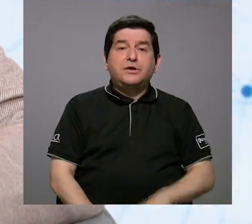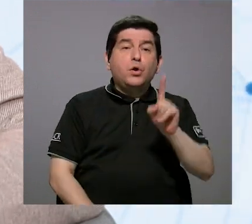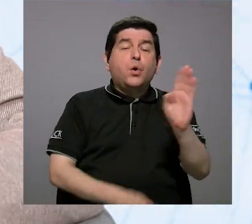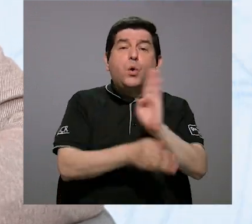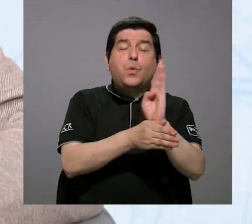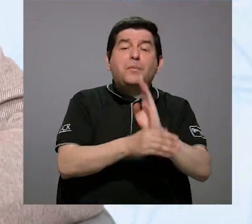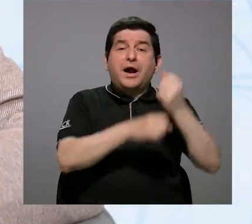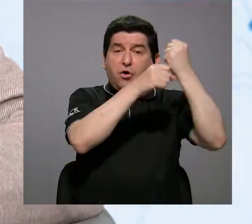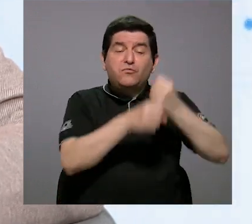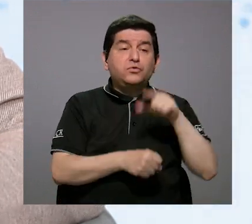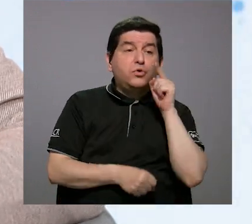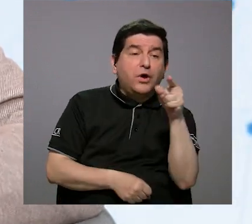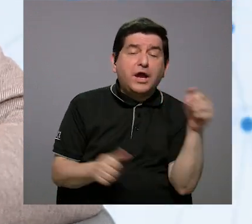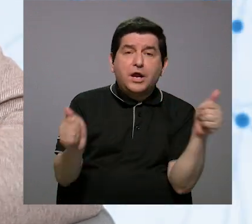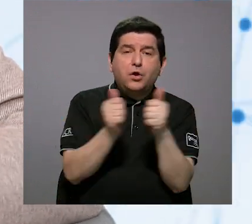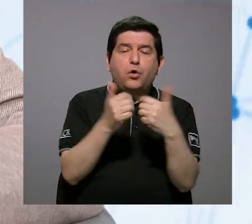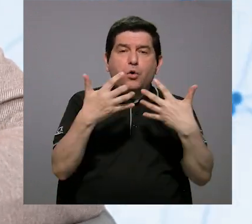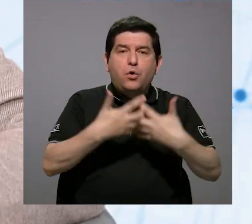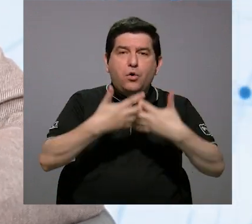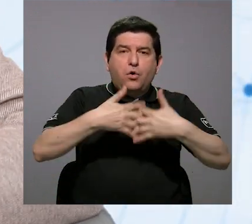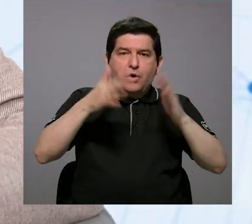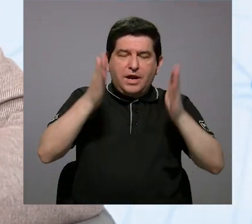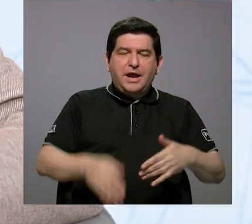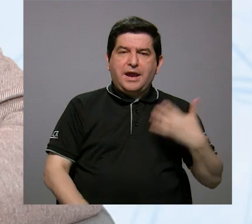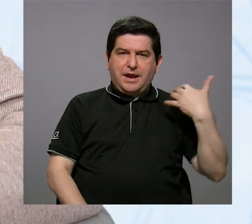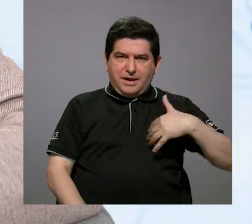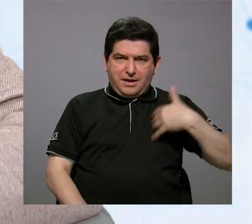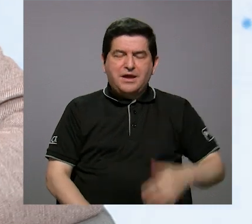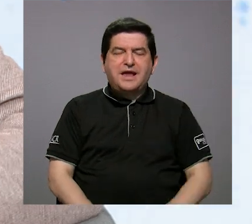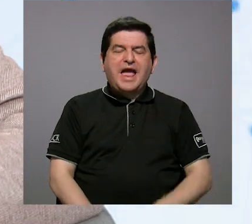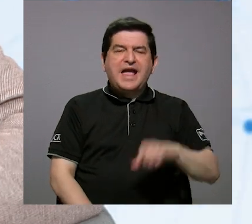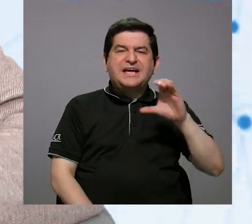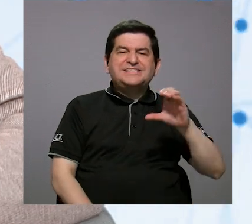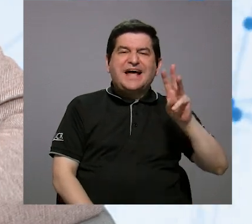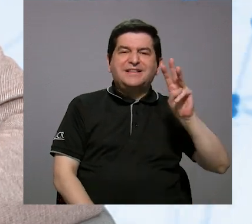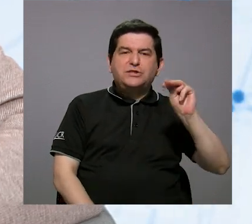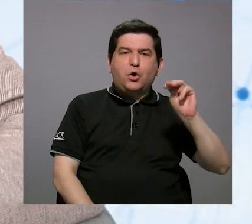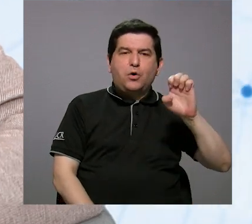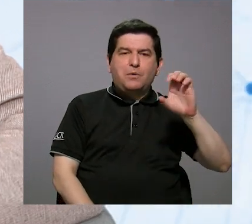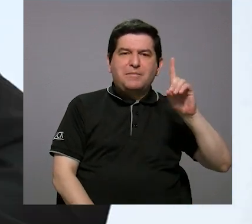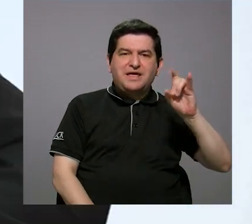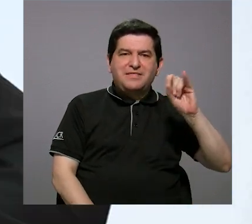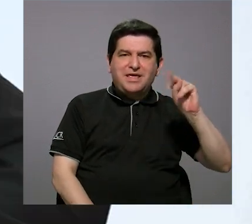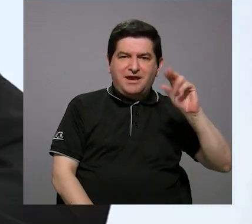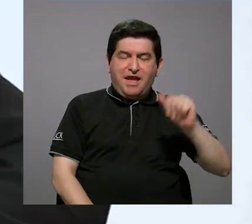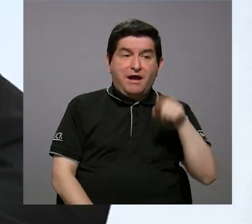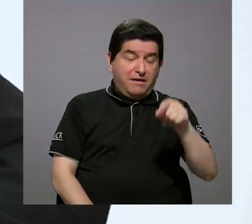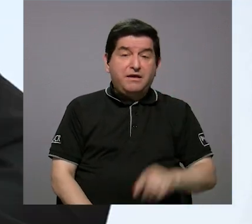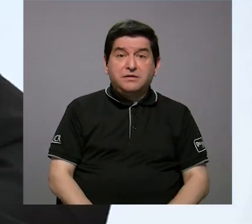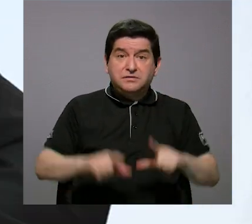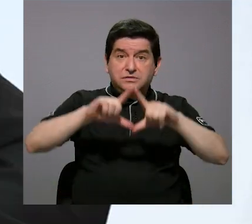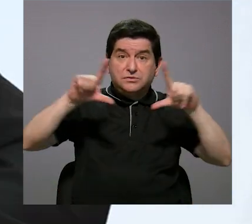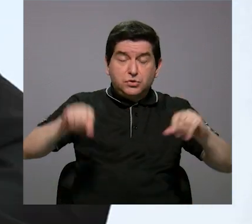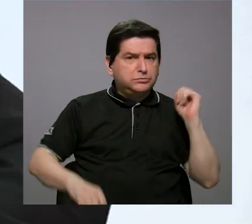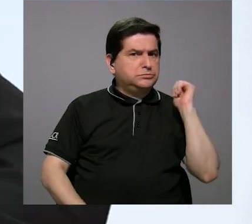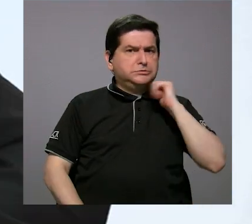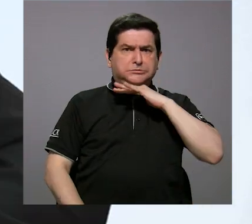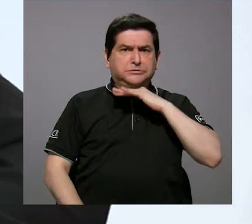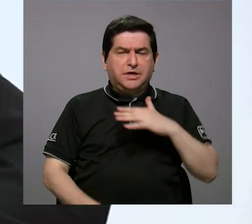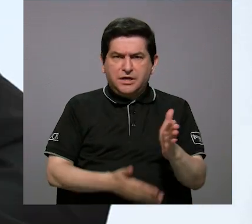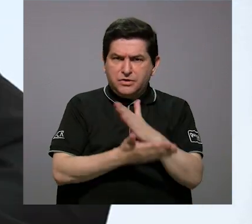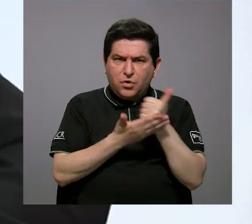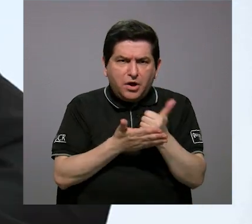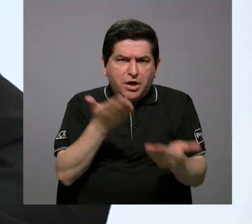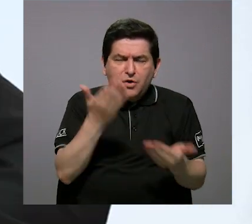un banco que fundó él junto con un empresario argentino que se llamaba Crisanto Medina. Esos billetes son muy raros, ¿verdad? Probablemente